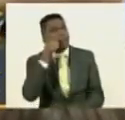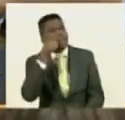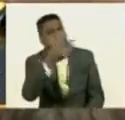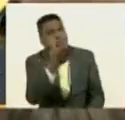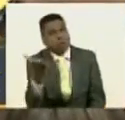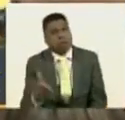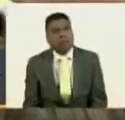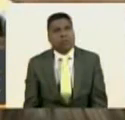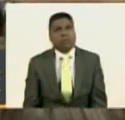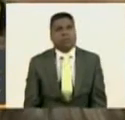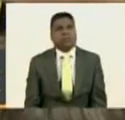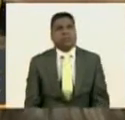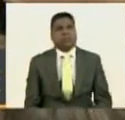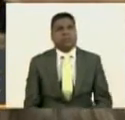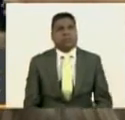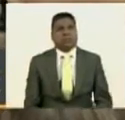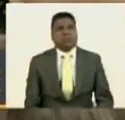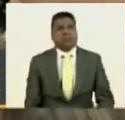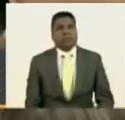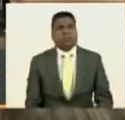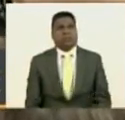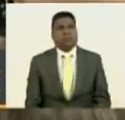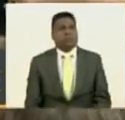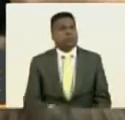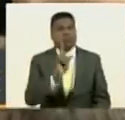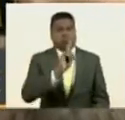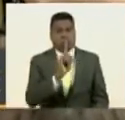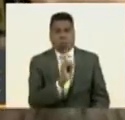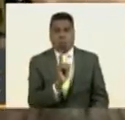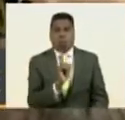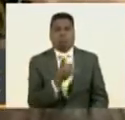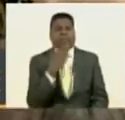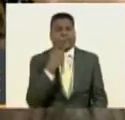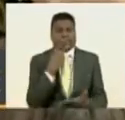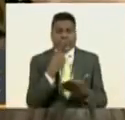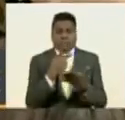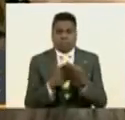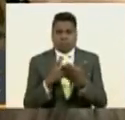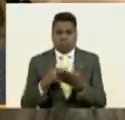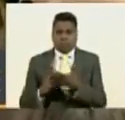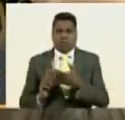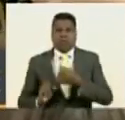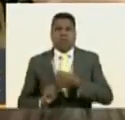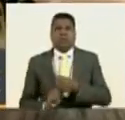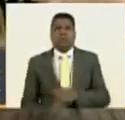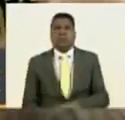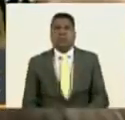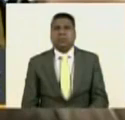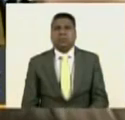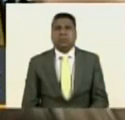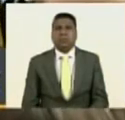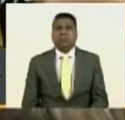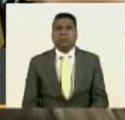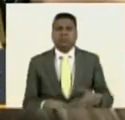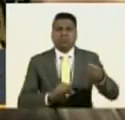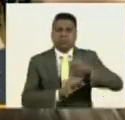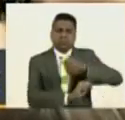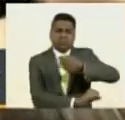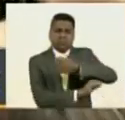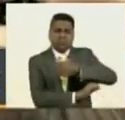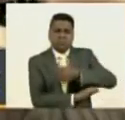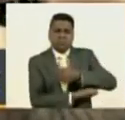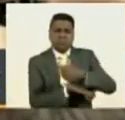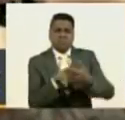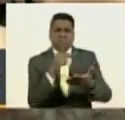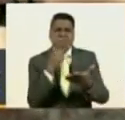¿Elecciones sectoriales se descartan en esta Asamblea Nacional? No, están propuestas en el decreto y en las bases comiciales que se van a